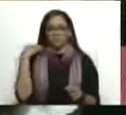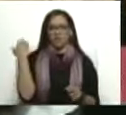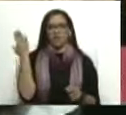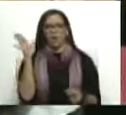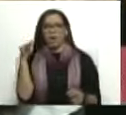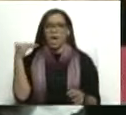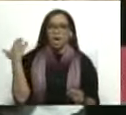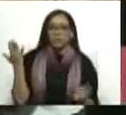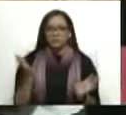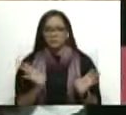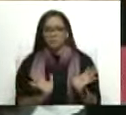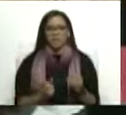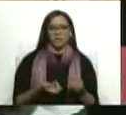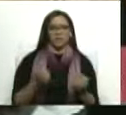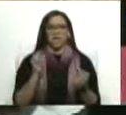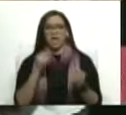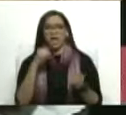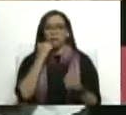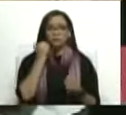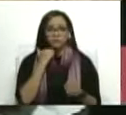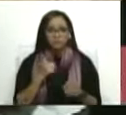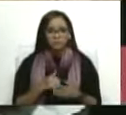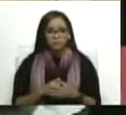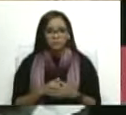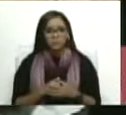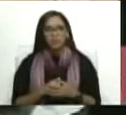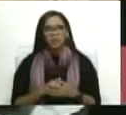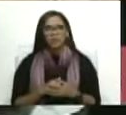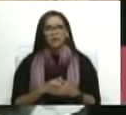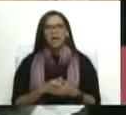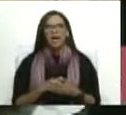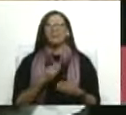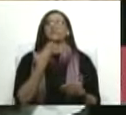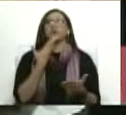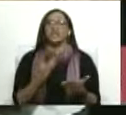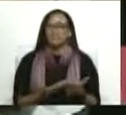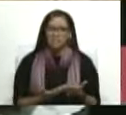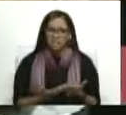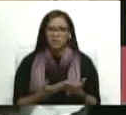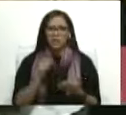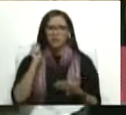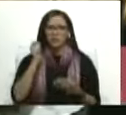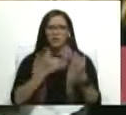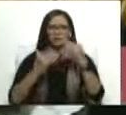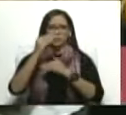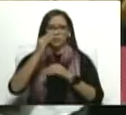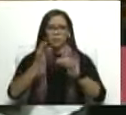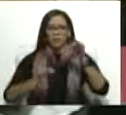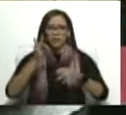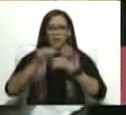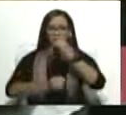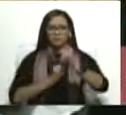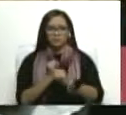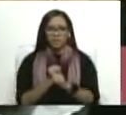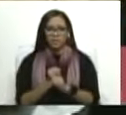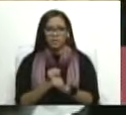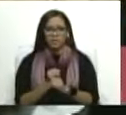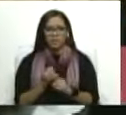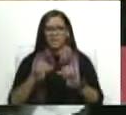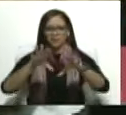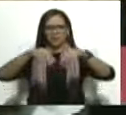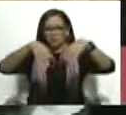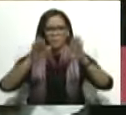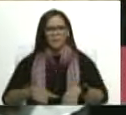de colonialista, de atrevida, ha solicitado ante la Corte Internacional de Justicia que venga a detener